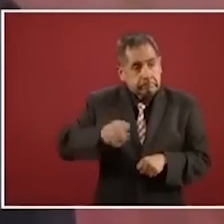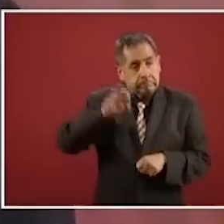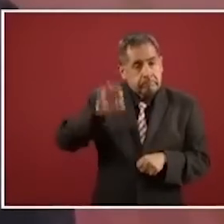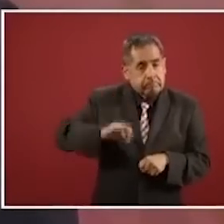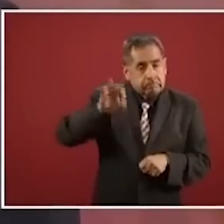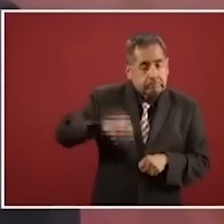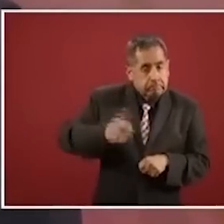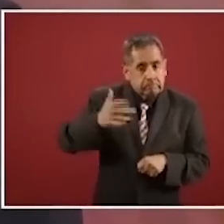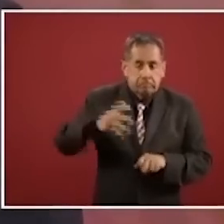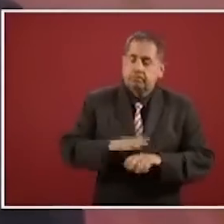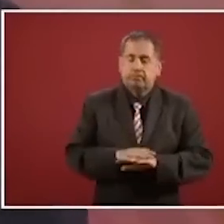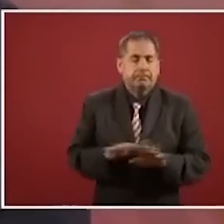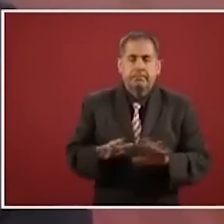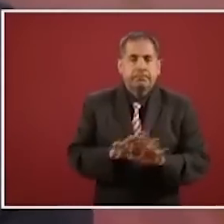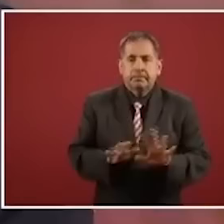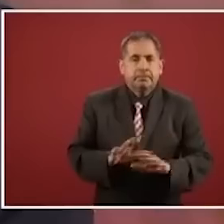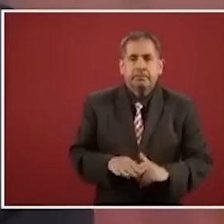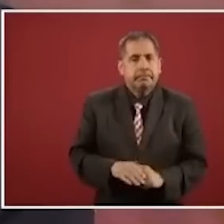onerosos.